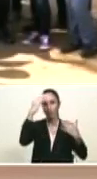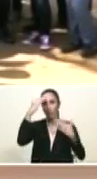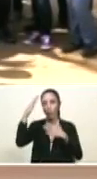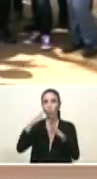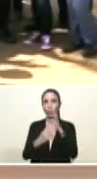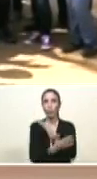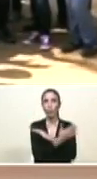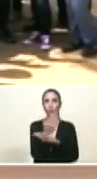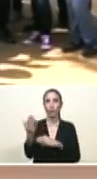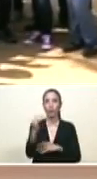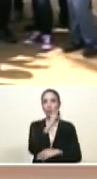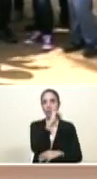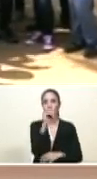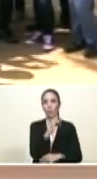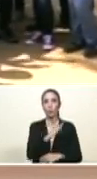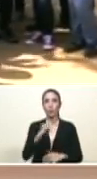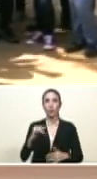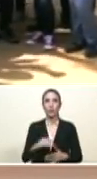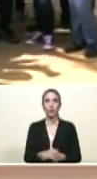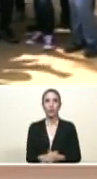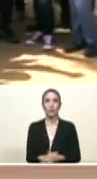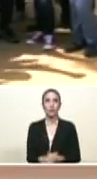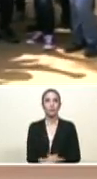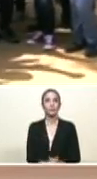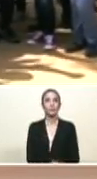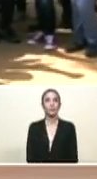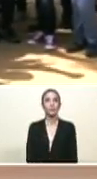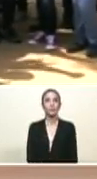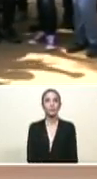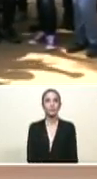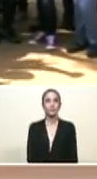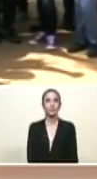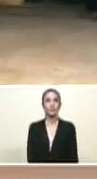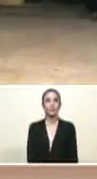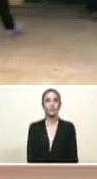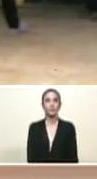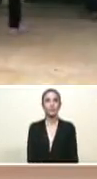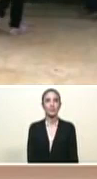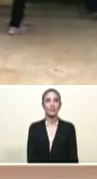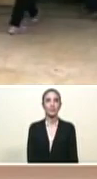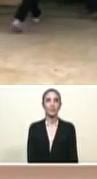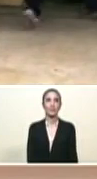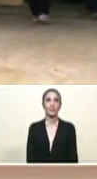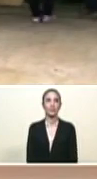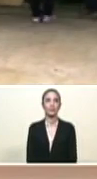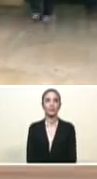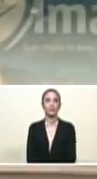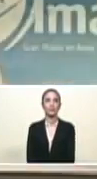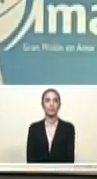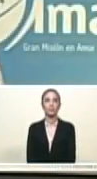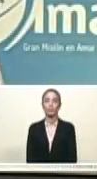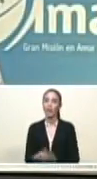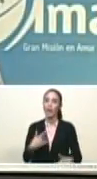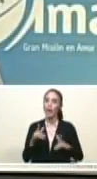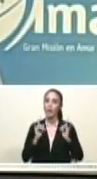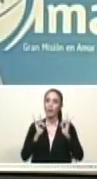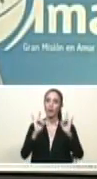Cabimeros y cabimeras. Hermanos del Zulia,